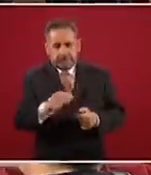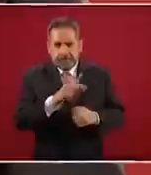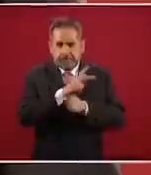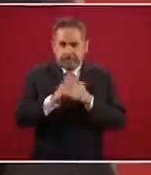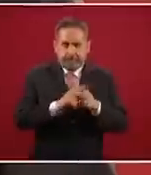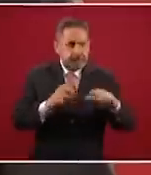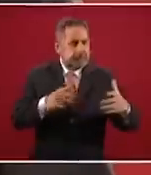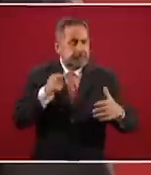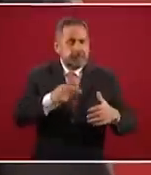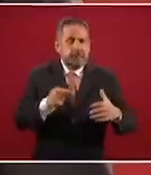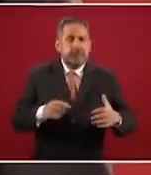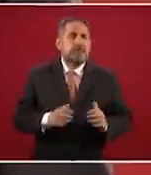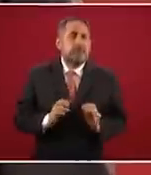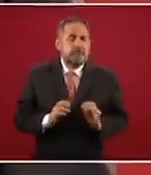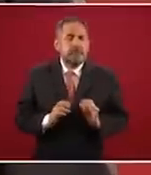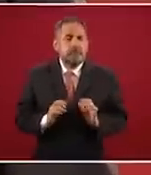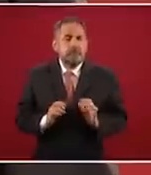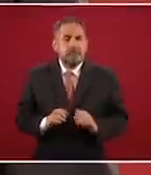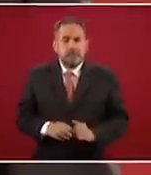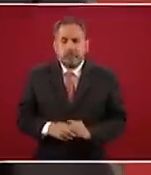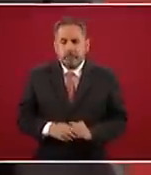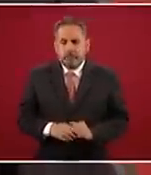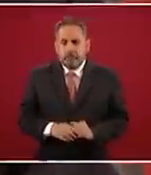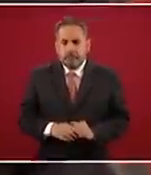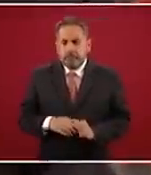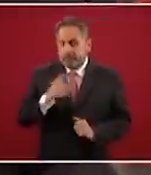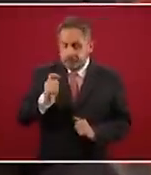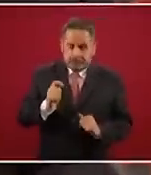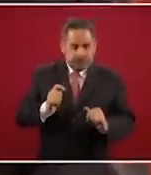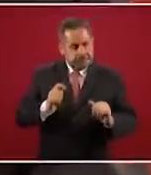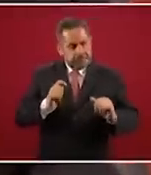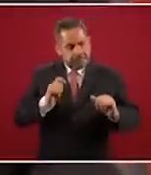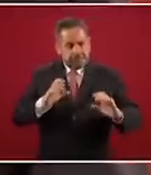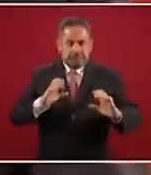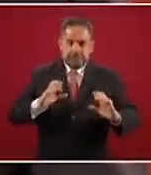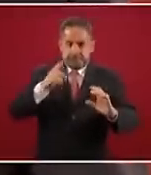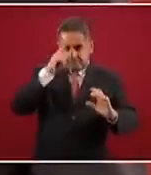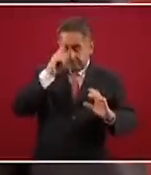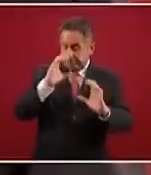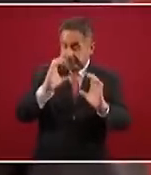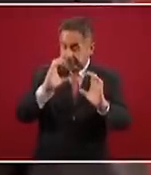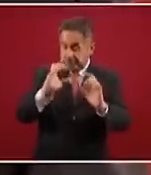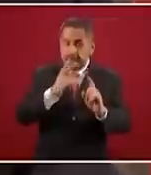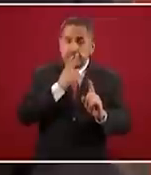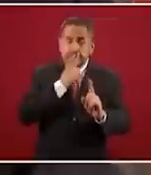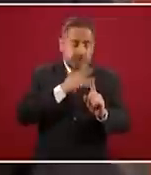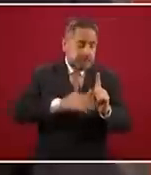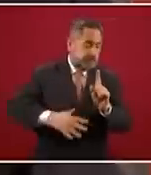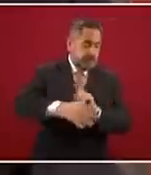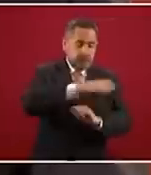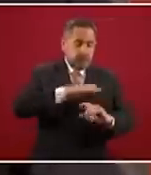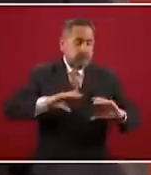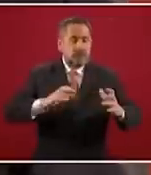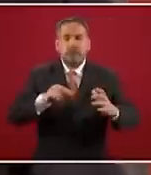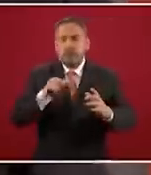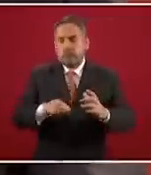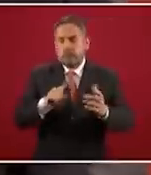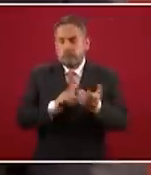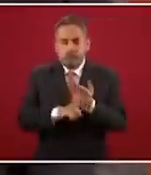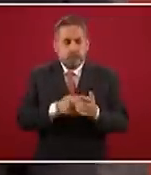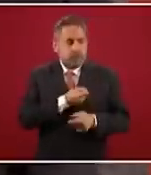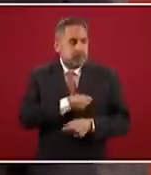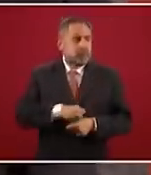todo en el norte, cuidando, repito, el medio ambiente y la